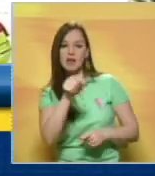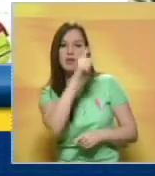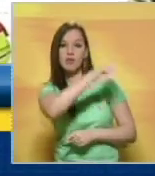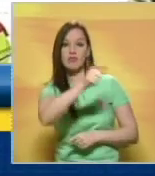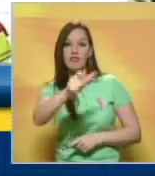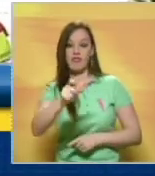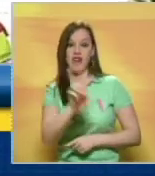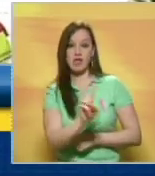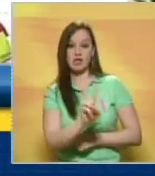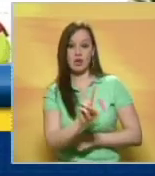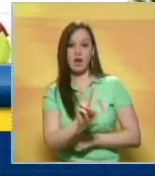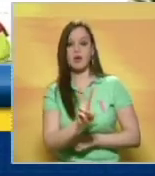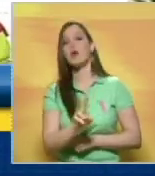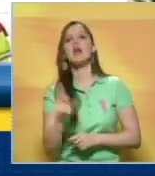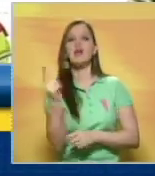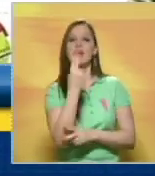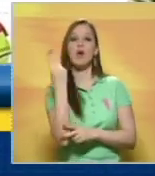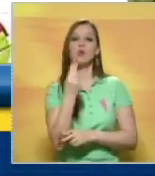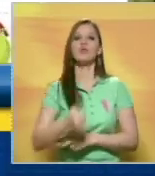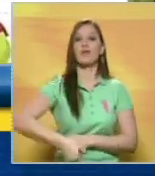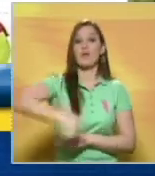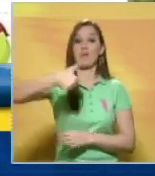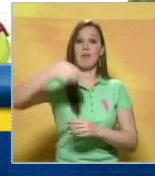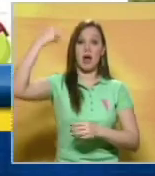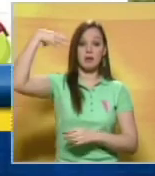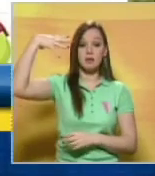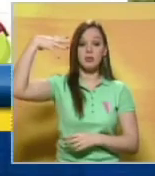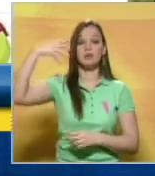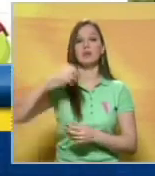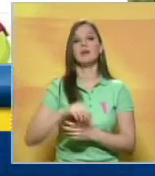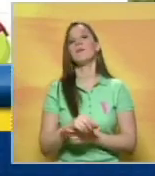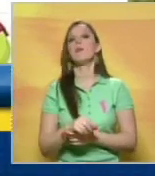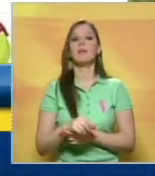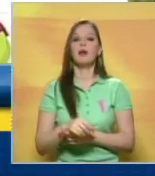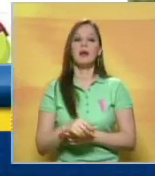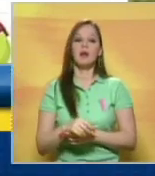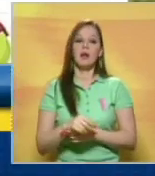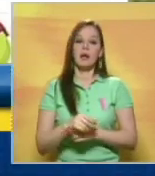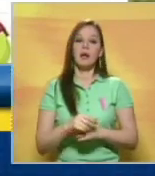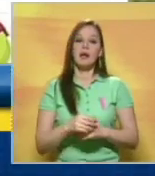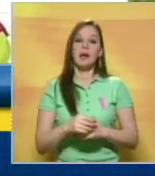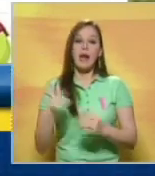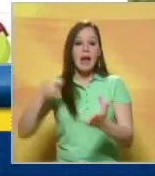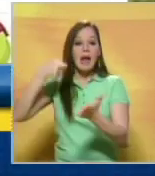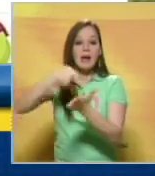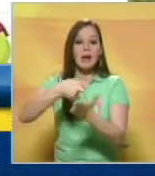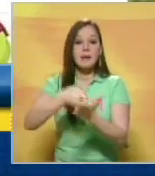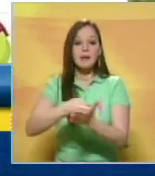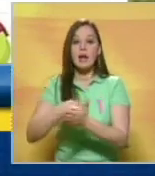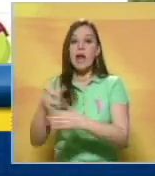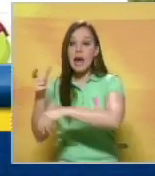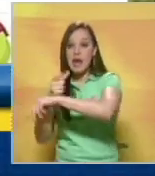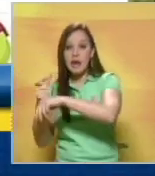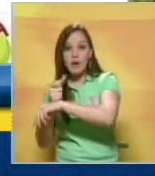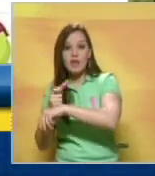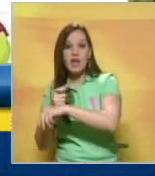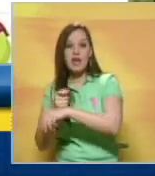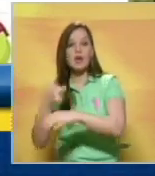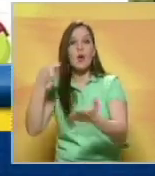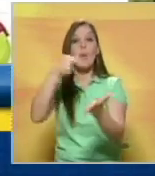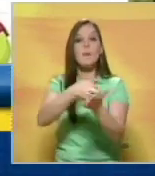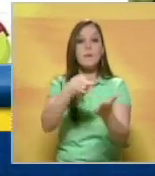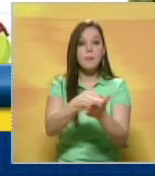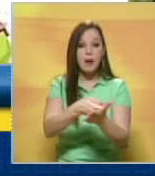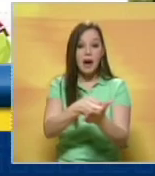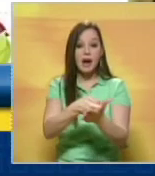a partir de cada uno de estos límites, el subsidio se irá reduciendo. Es decir, el Estado le mantendrá